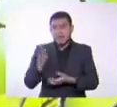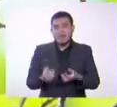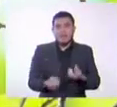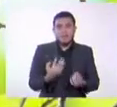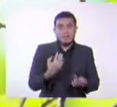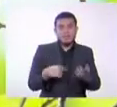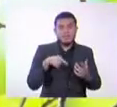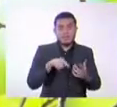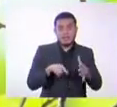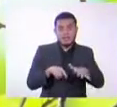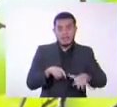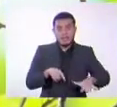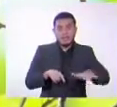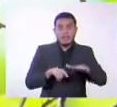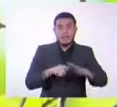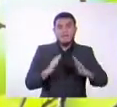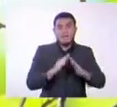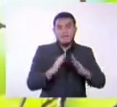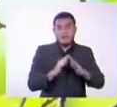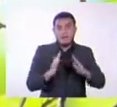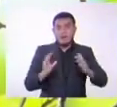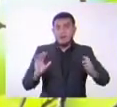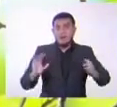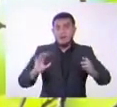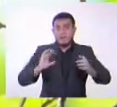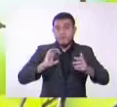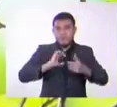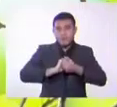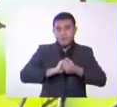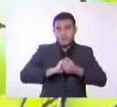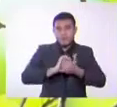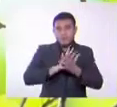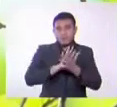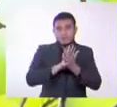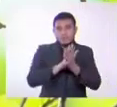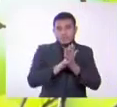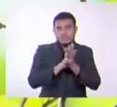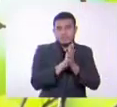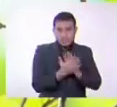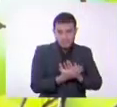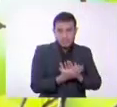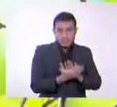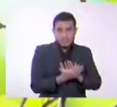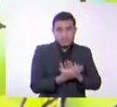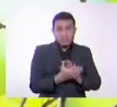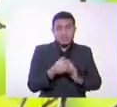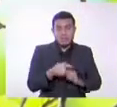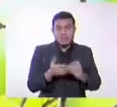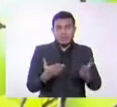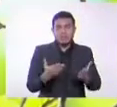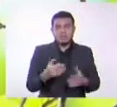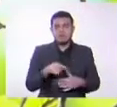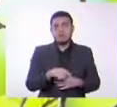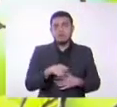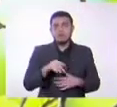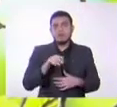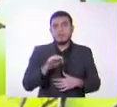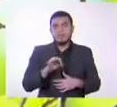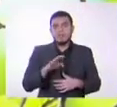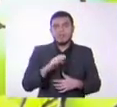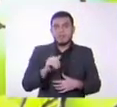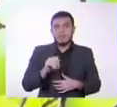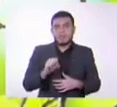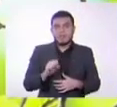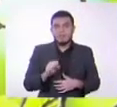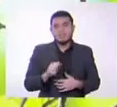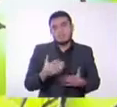una región se adaptan y también interactúan con las condiciones físicas y climáticas de esa